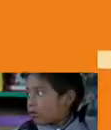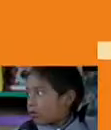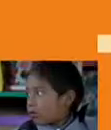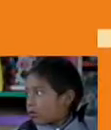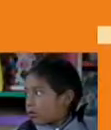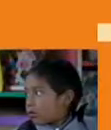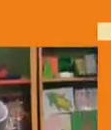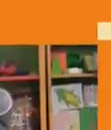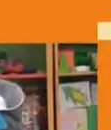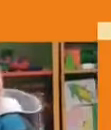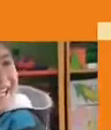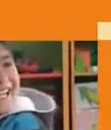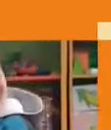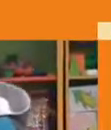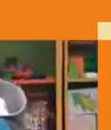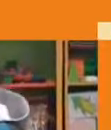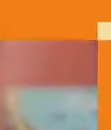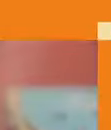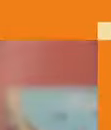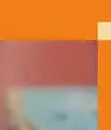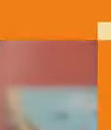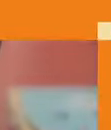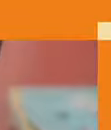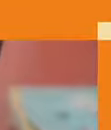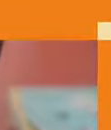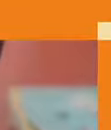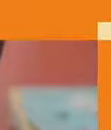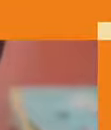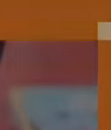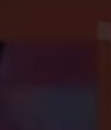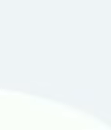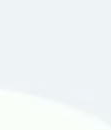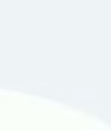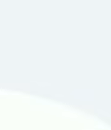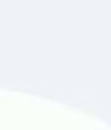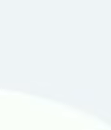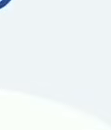Estamos viendo Aprendo en Casa, primaria.